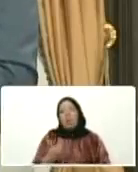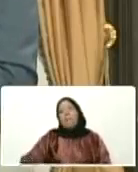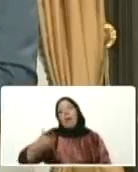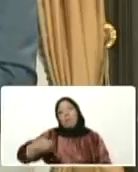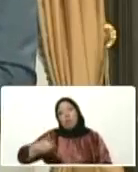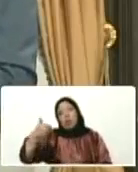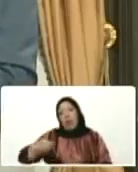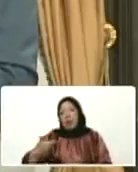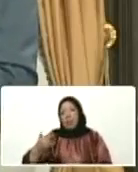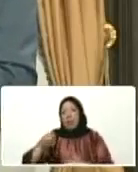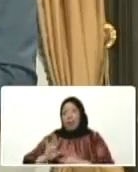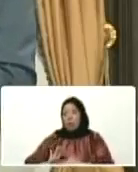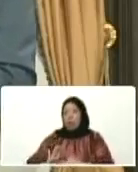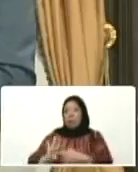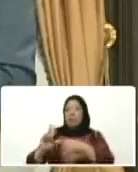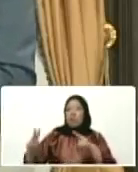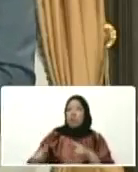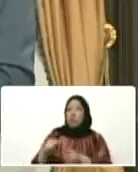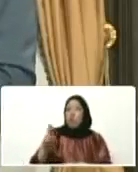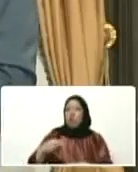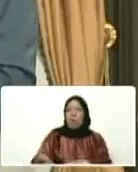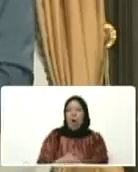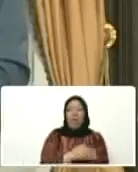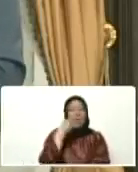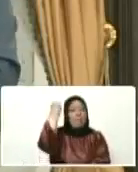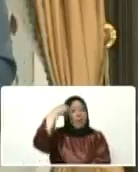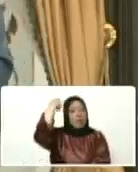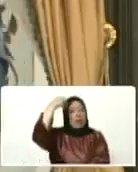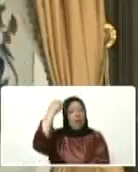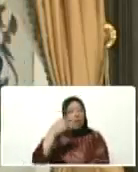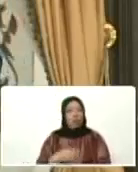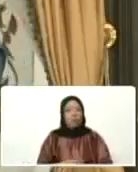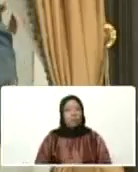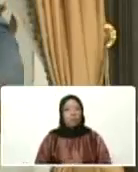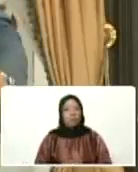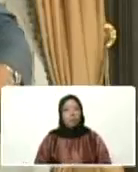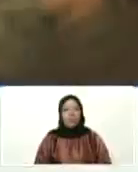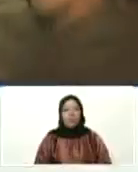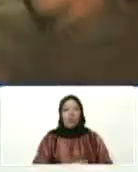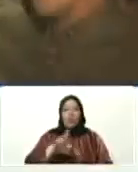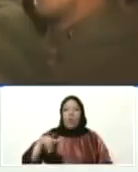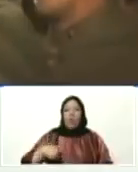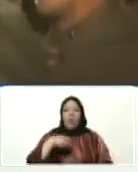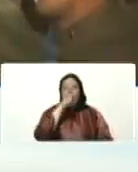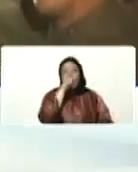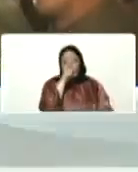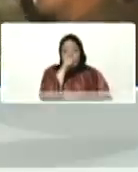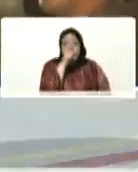que jamás nadie pudo haber pensado. Y nosotros aquí la hemos